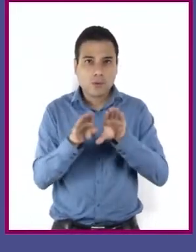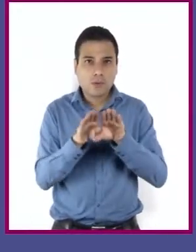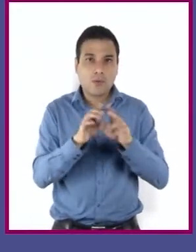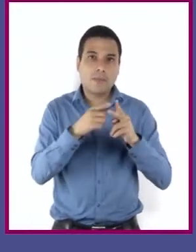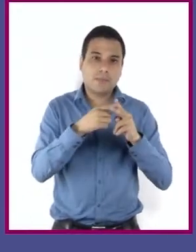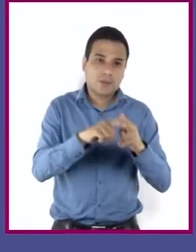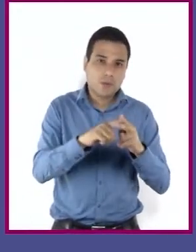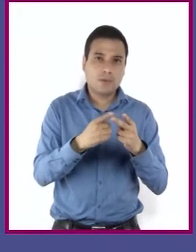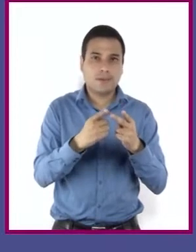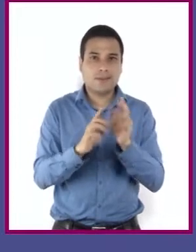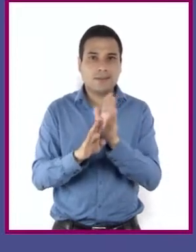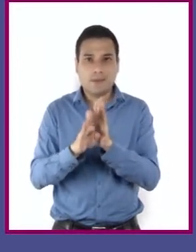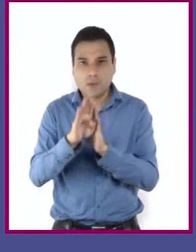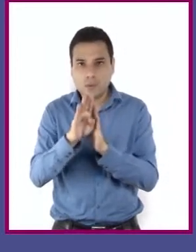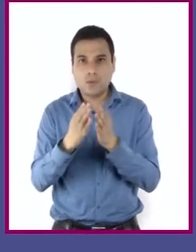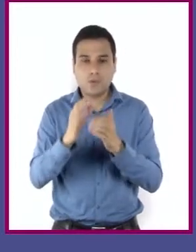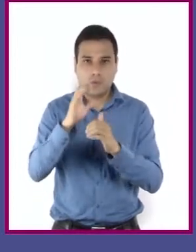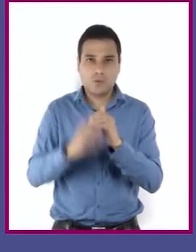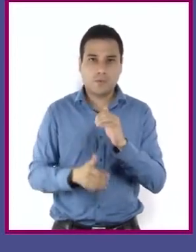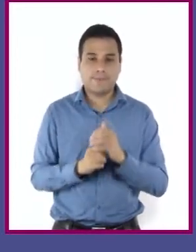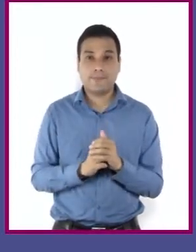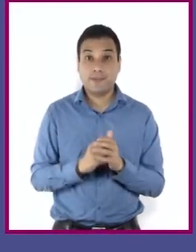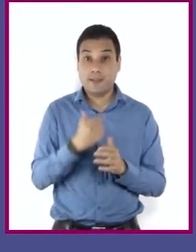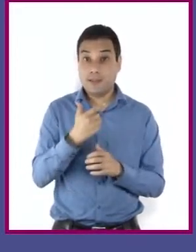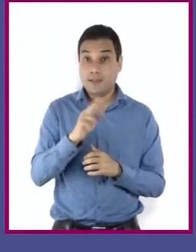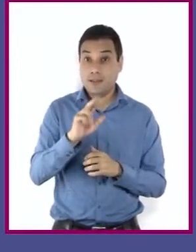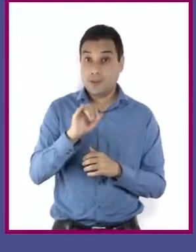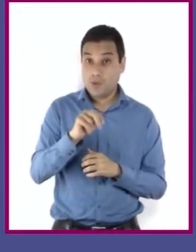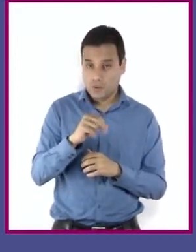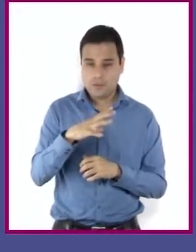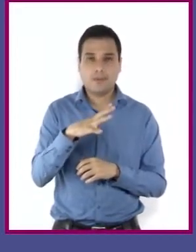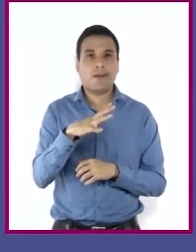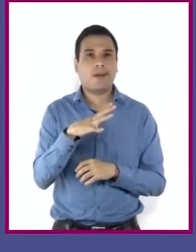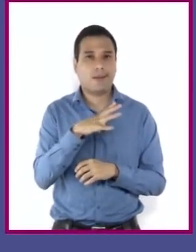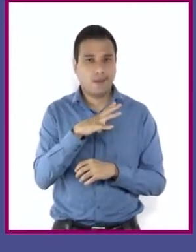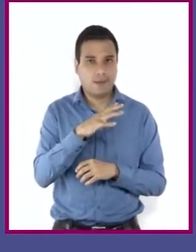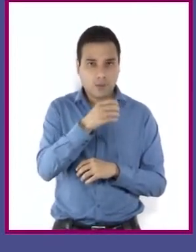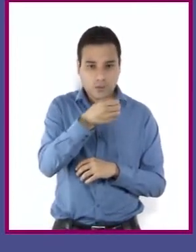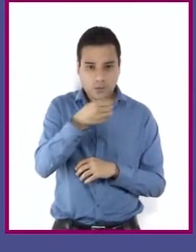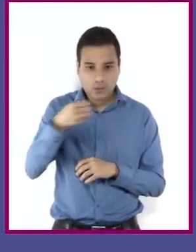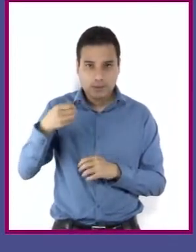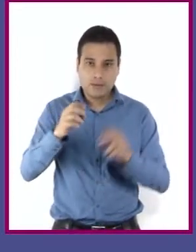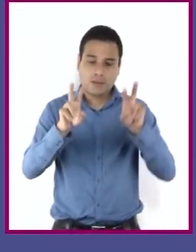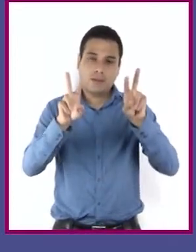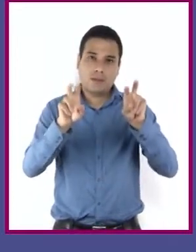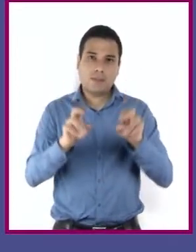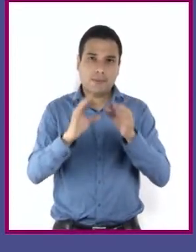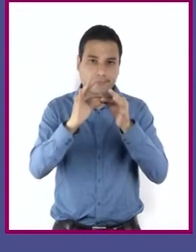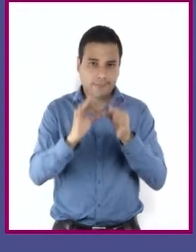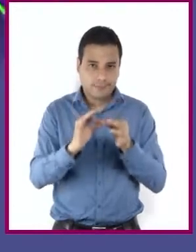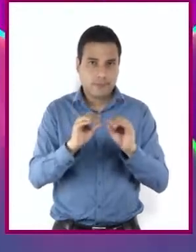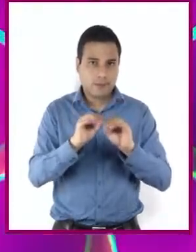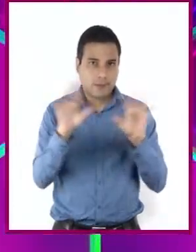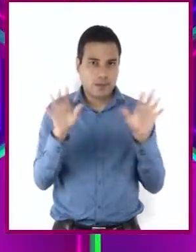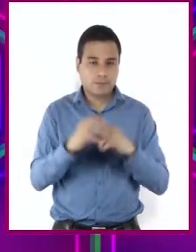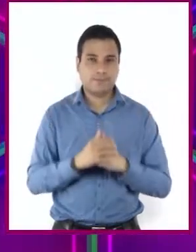desarrollo, conclusión. El guión debe presentar una organización temática clara y